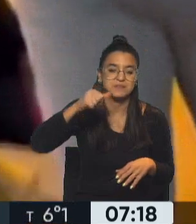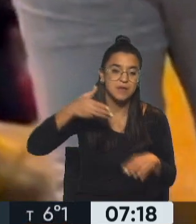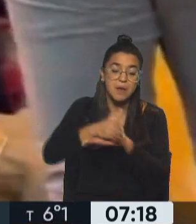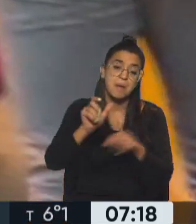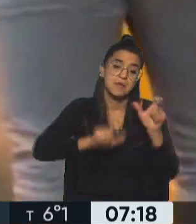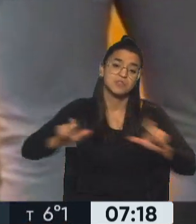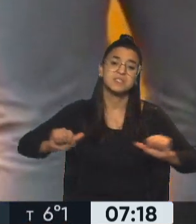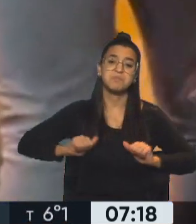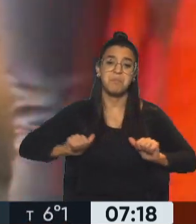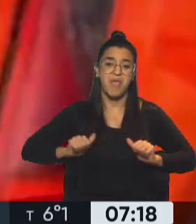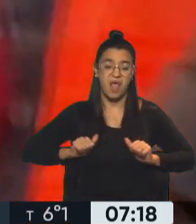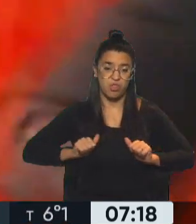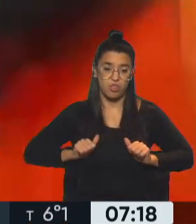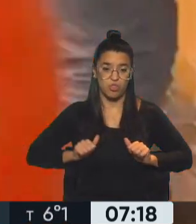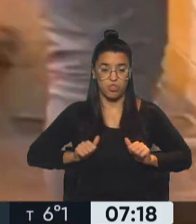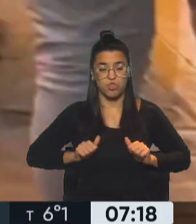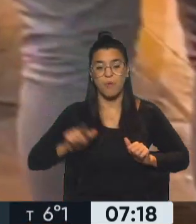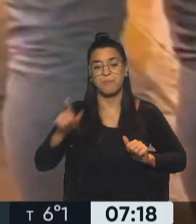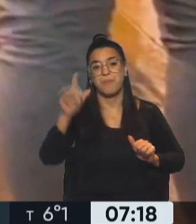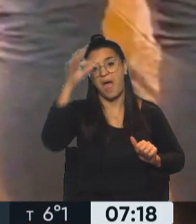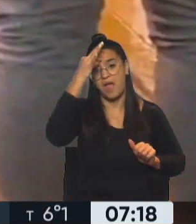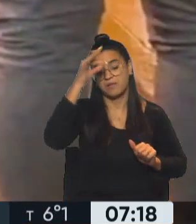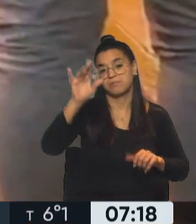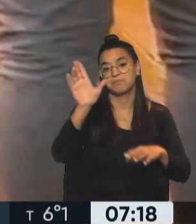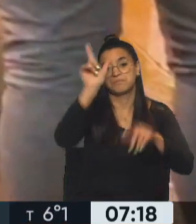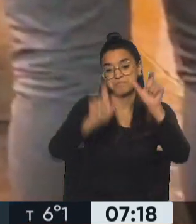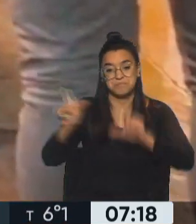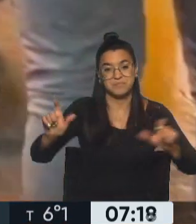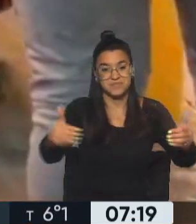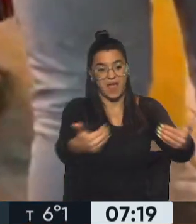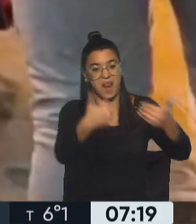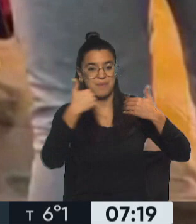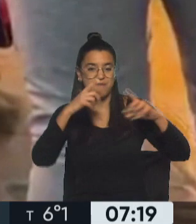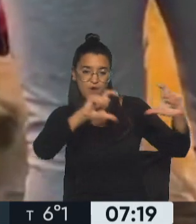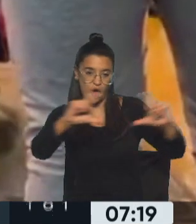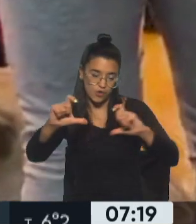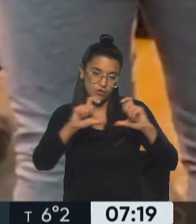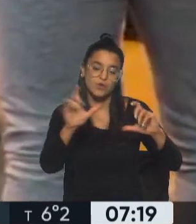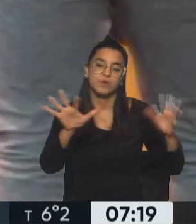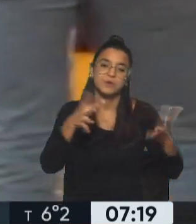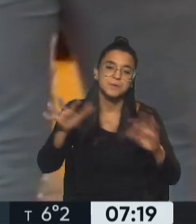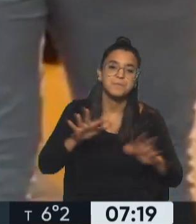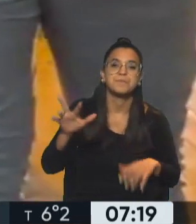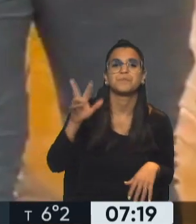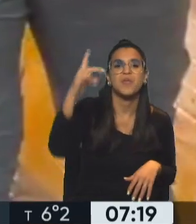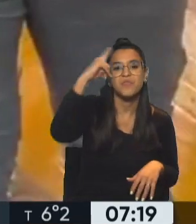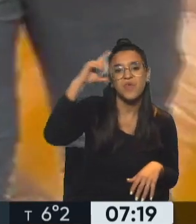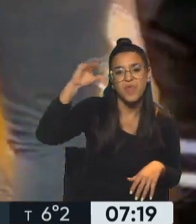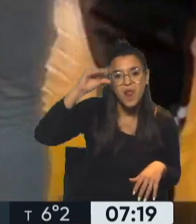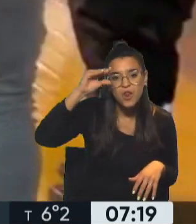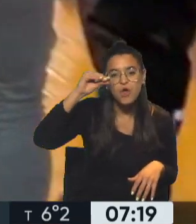estaba esperando a los artistas para sacarse fotos, una vez finalizada la función. El hecho ocurrió alrededor de las 22